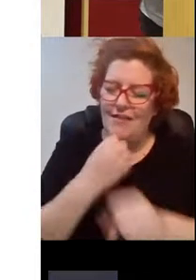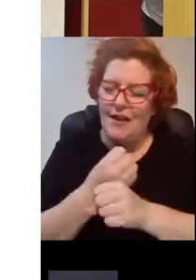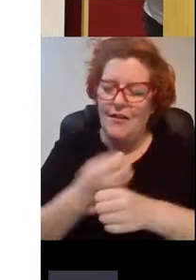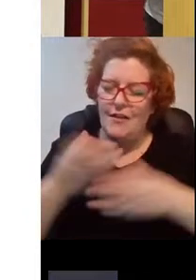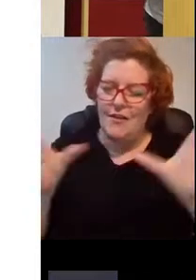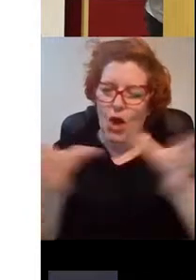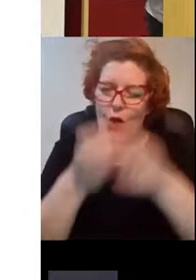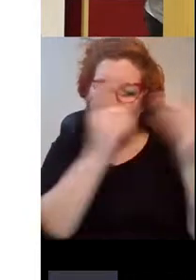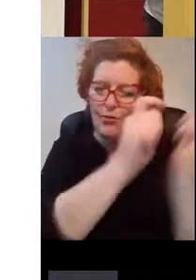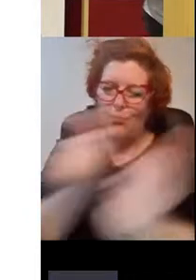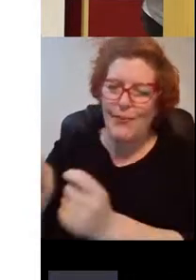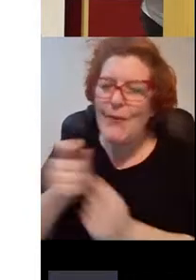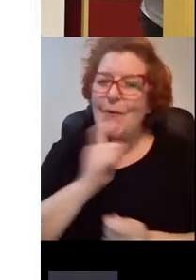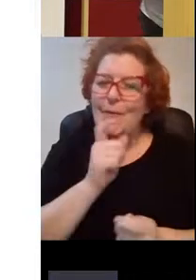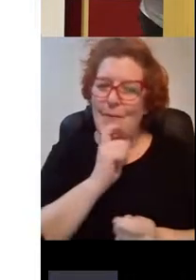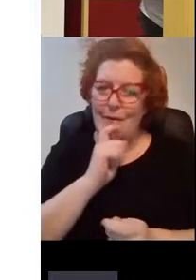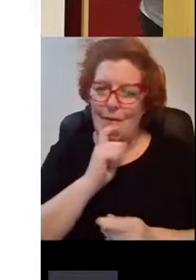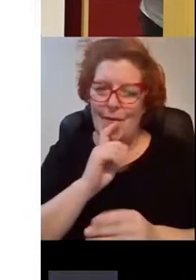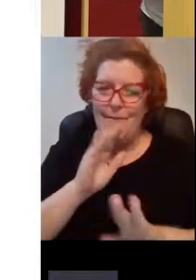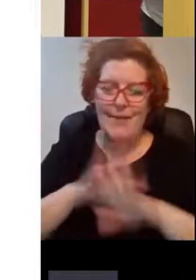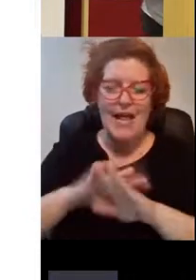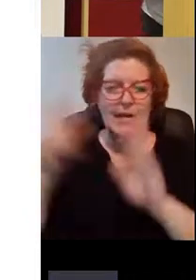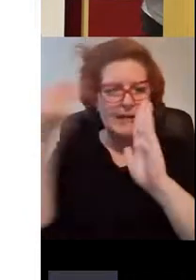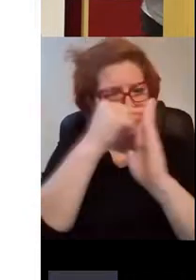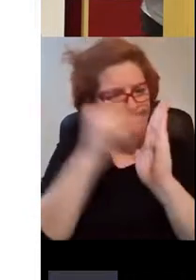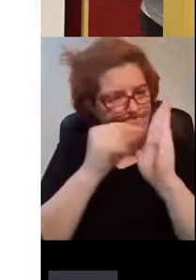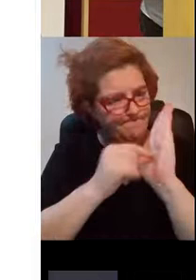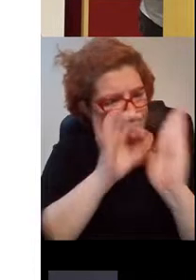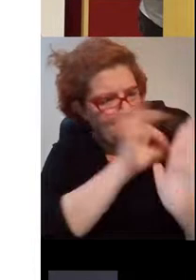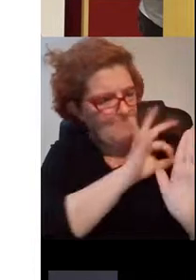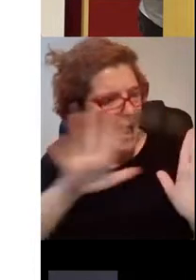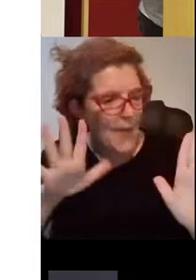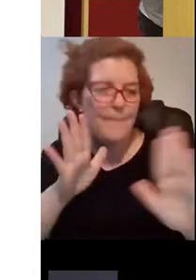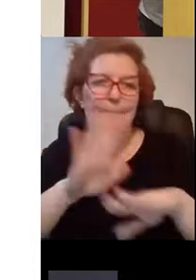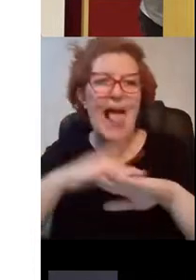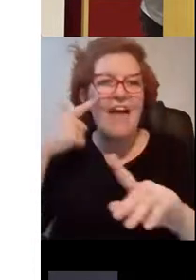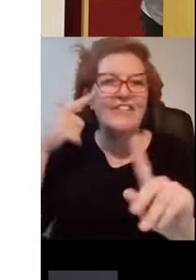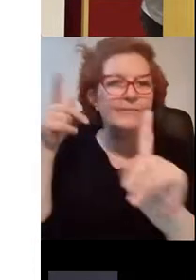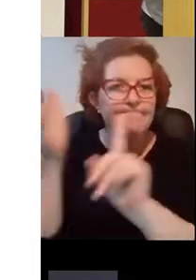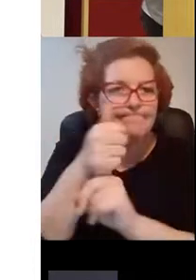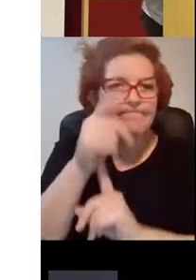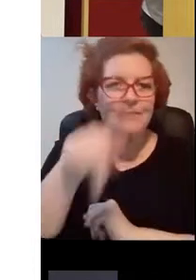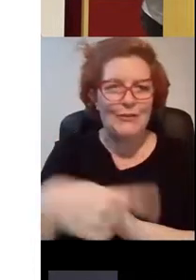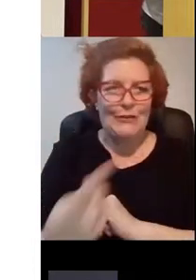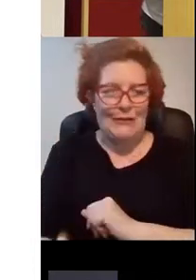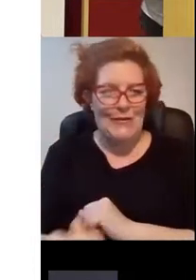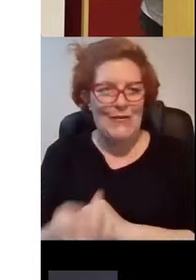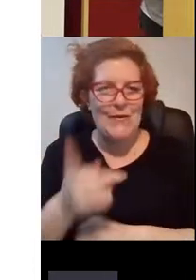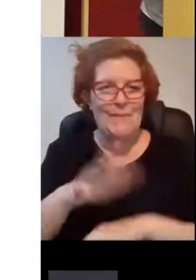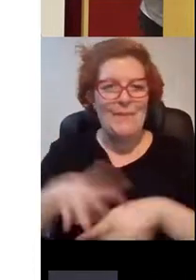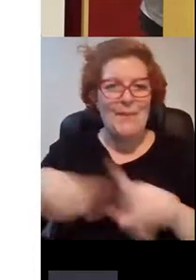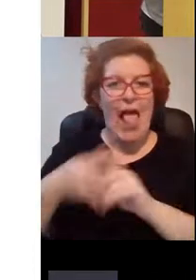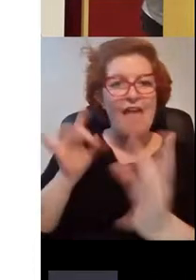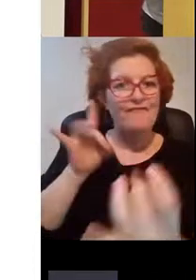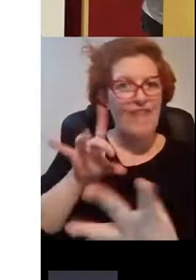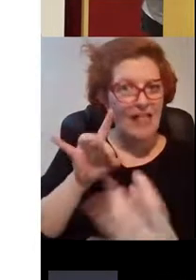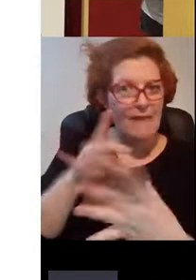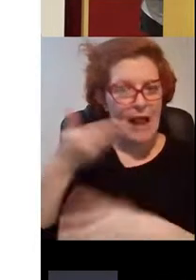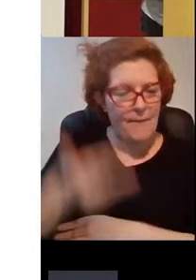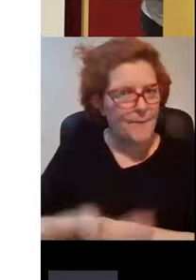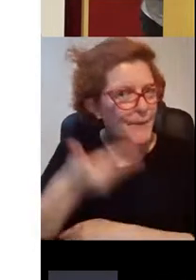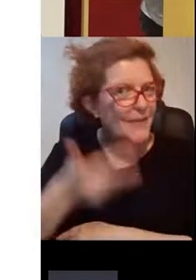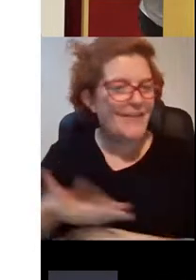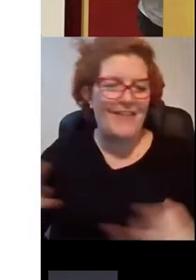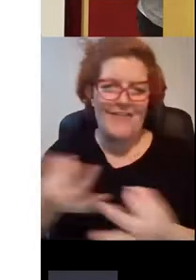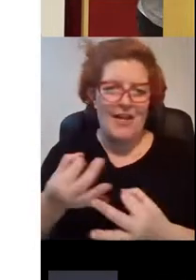equipos, en que los hitos queden muy claramente reflejados, mejorar la retroalimentación significativa. Yo hablo